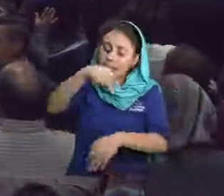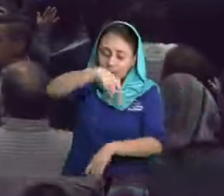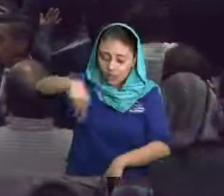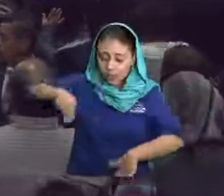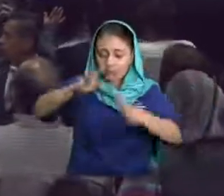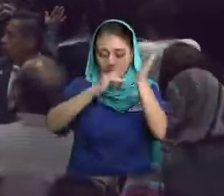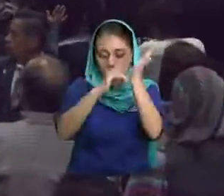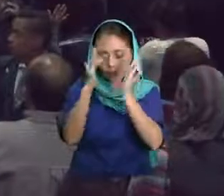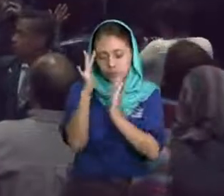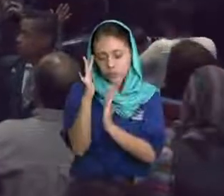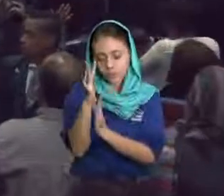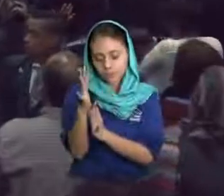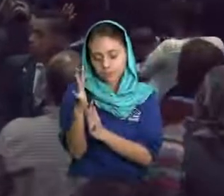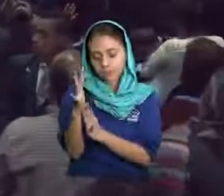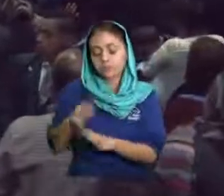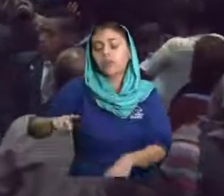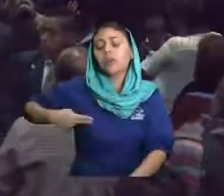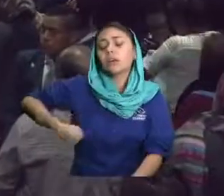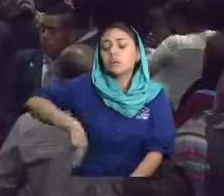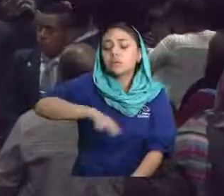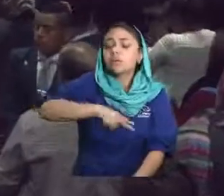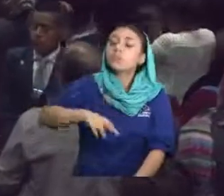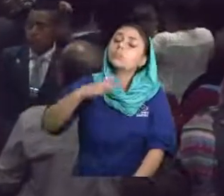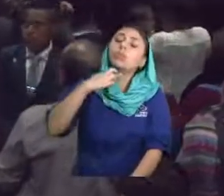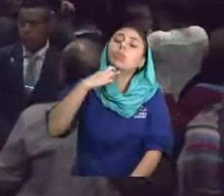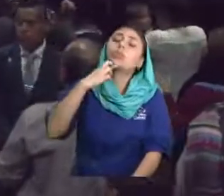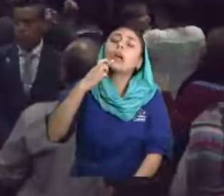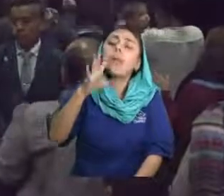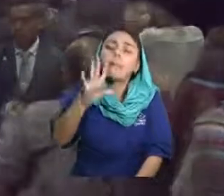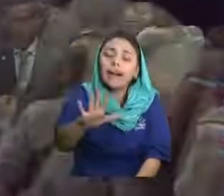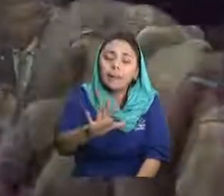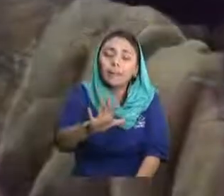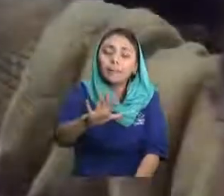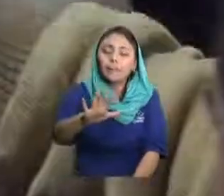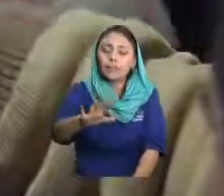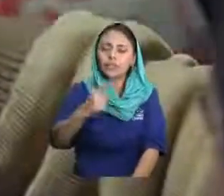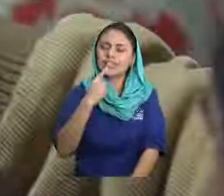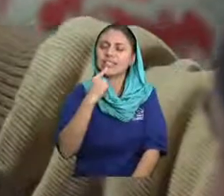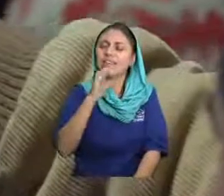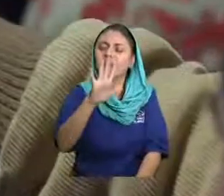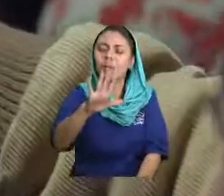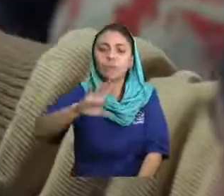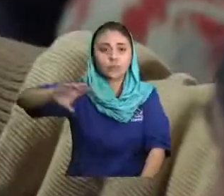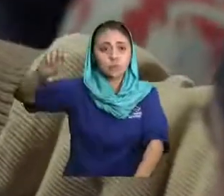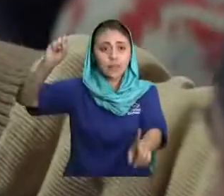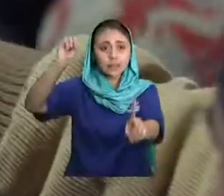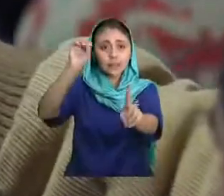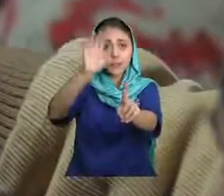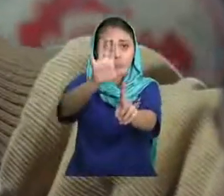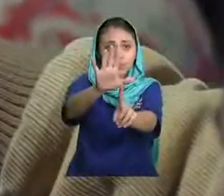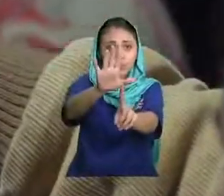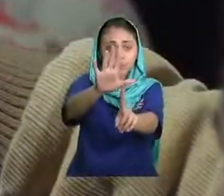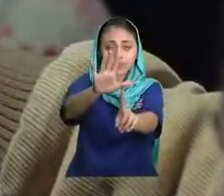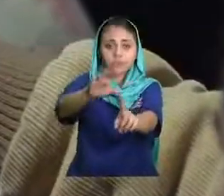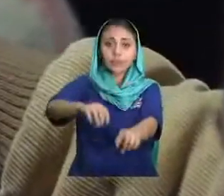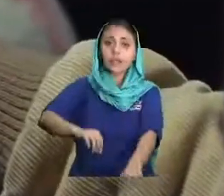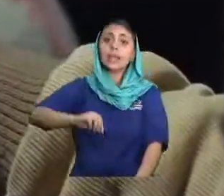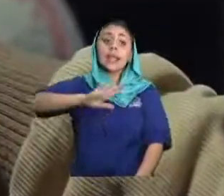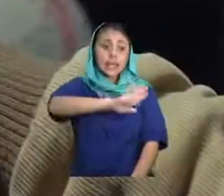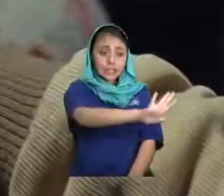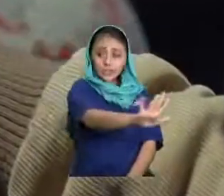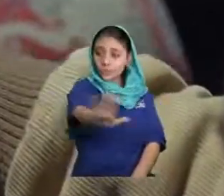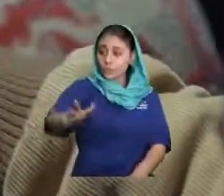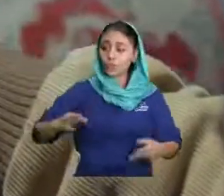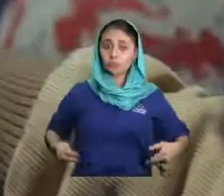de Jesús, nosotros proclamamos, pronunciamos bendición sobre sus